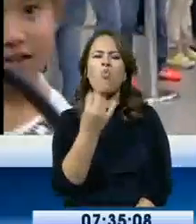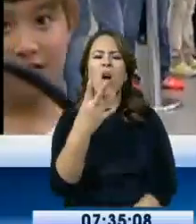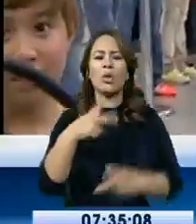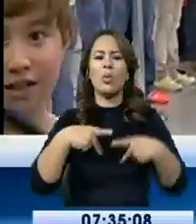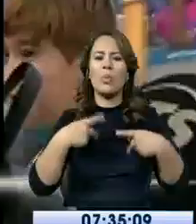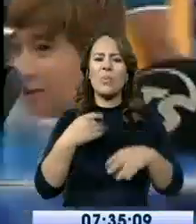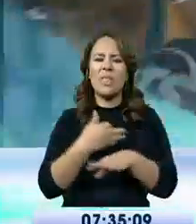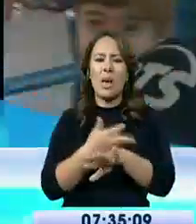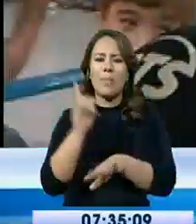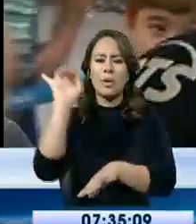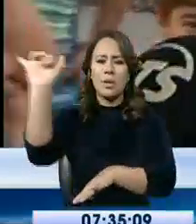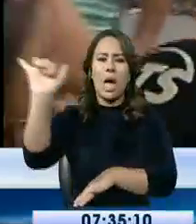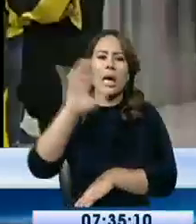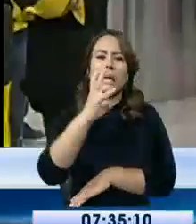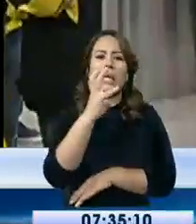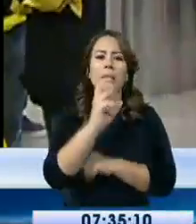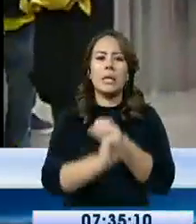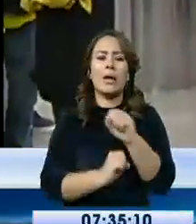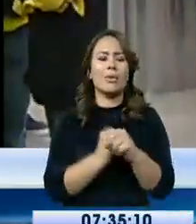15 años. Muy contenta.